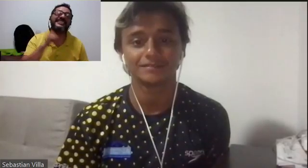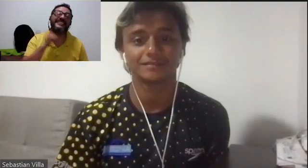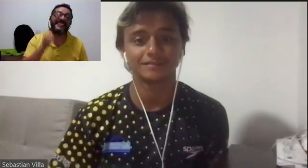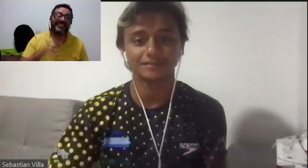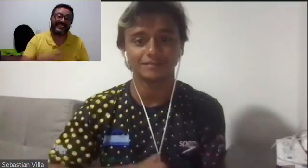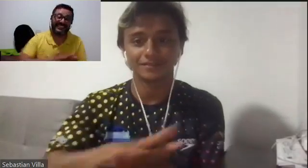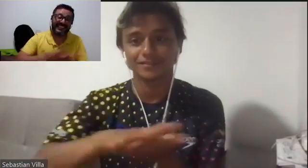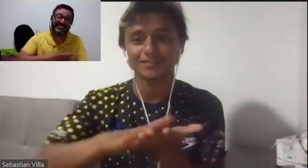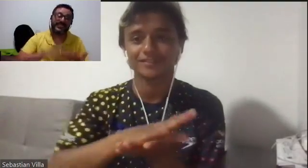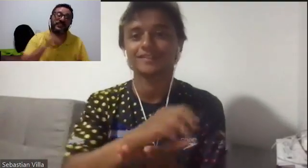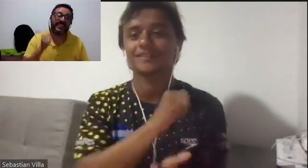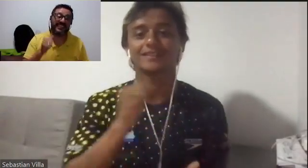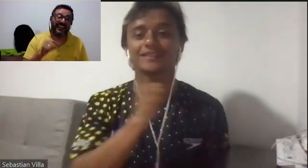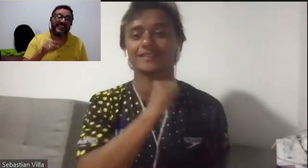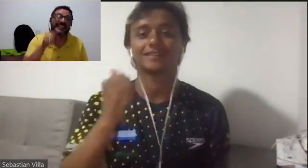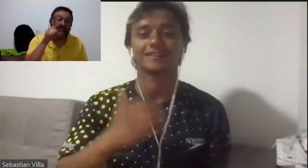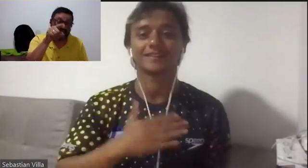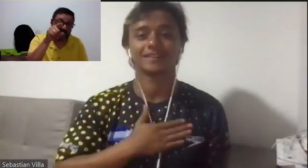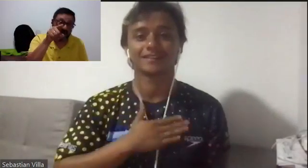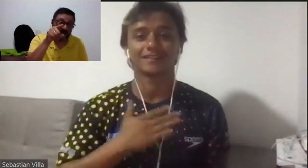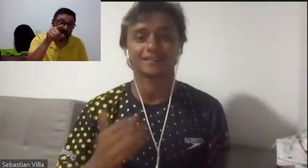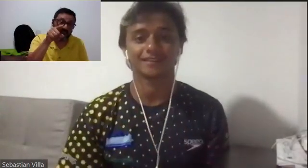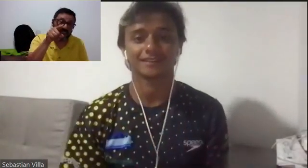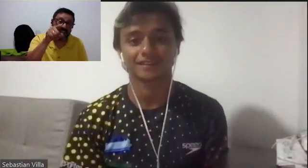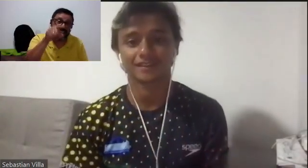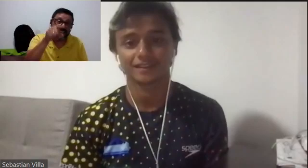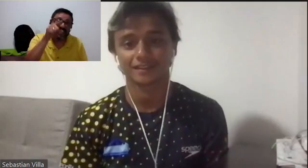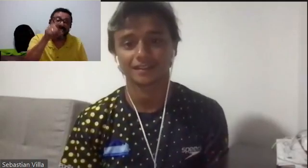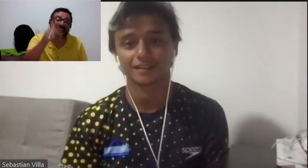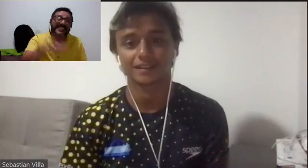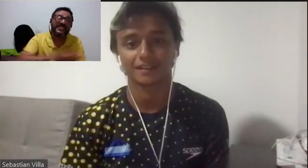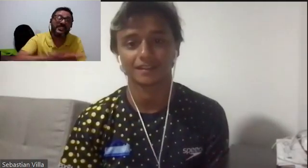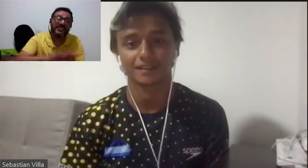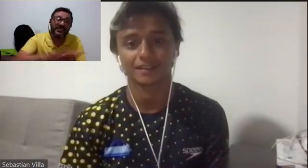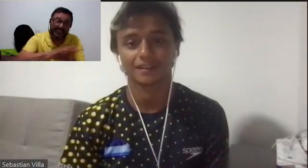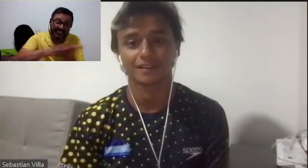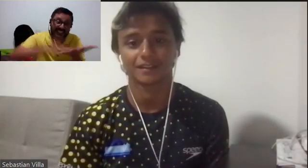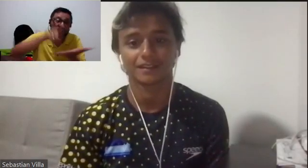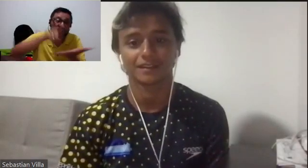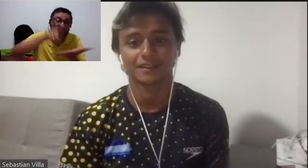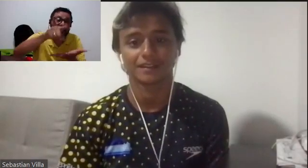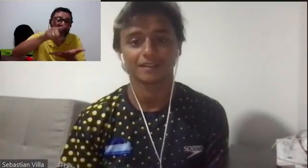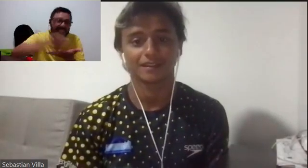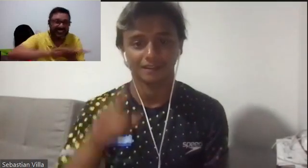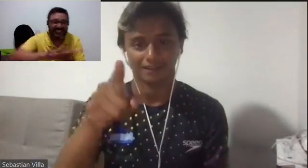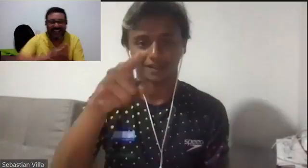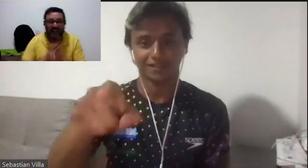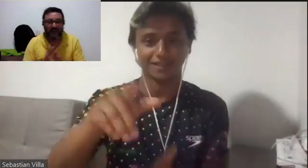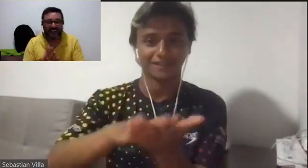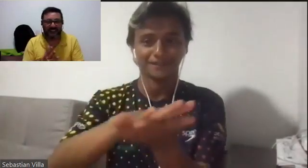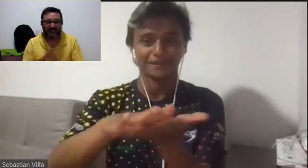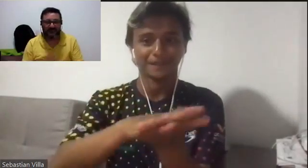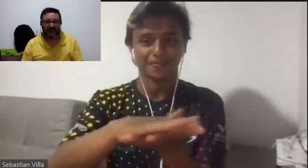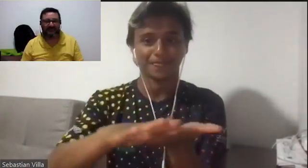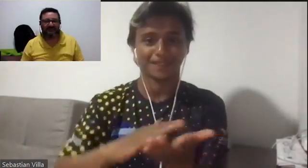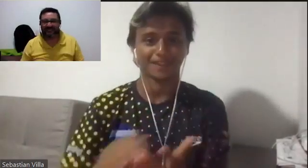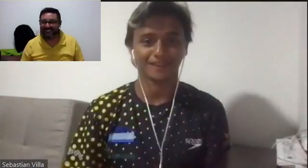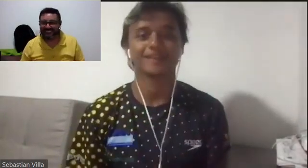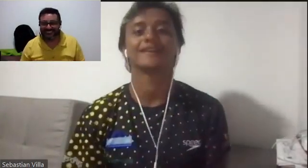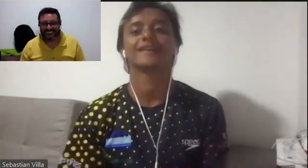haces así, le dices que esa es tu seña. Y le preguntas a Miguel, ¿cuál es su seña? Esa sería, sí. ¿Cuál es su